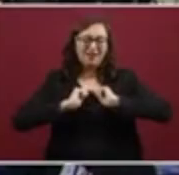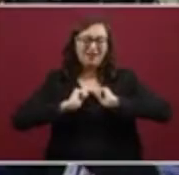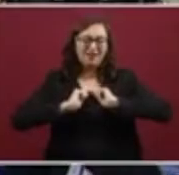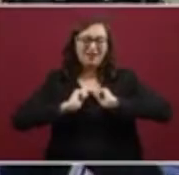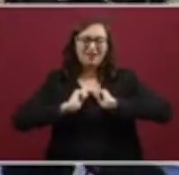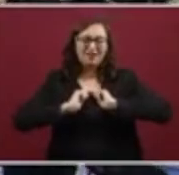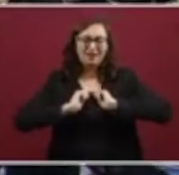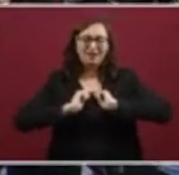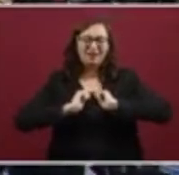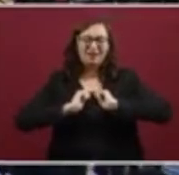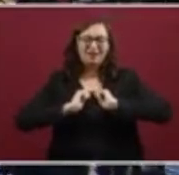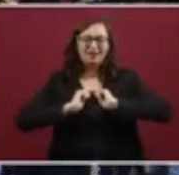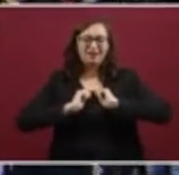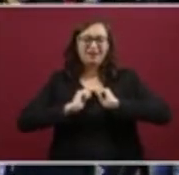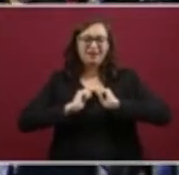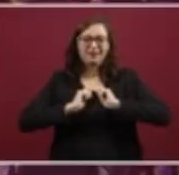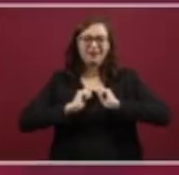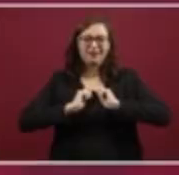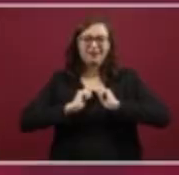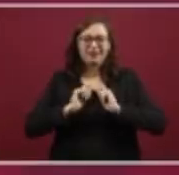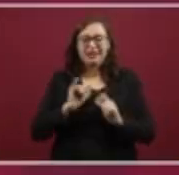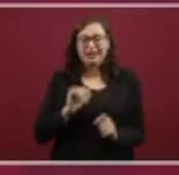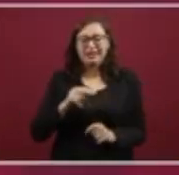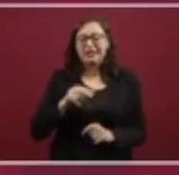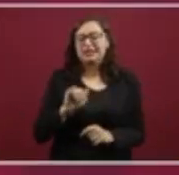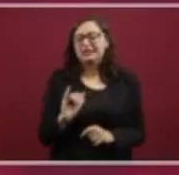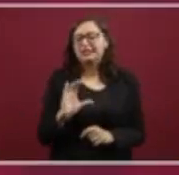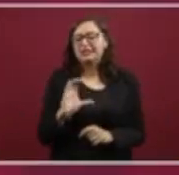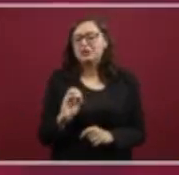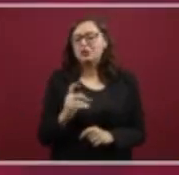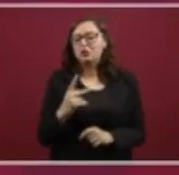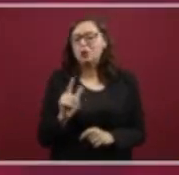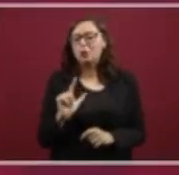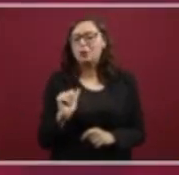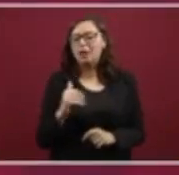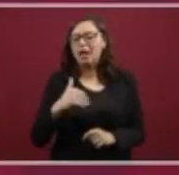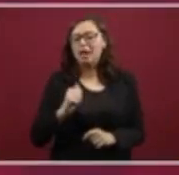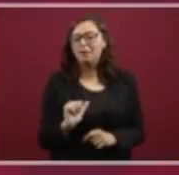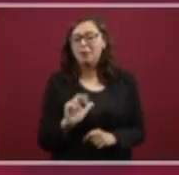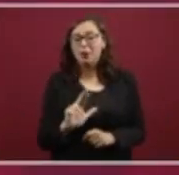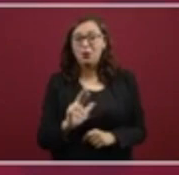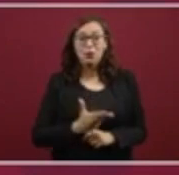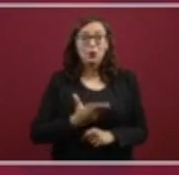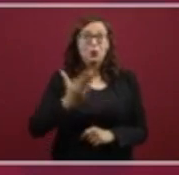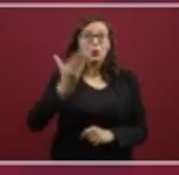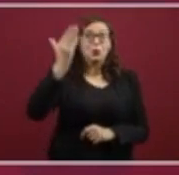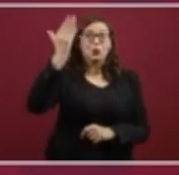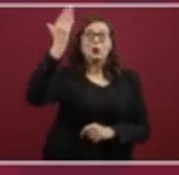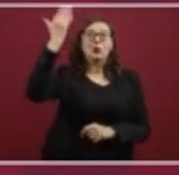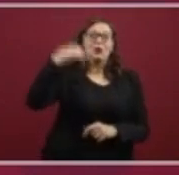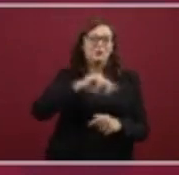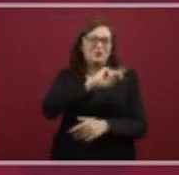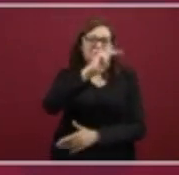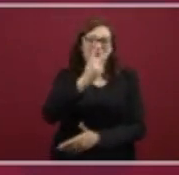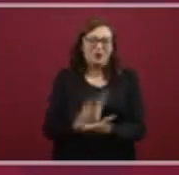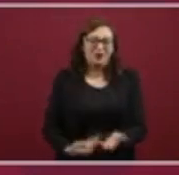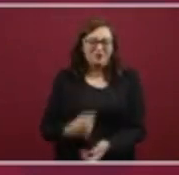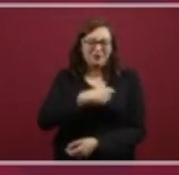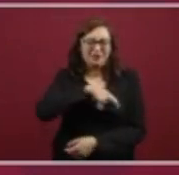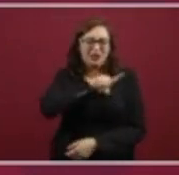de el INI Coplamar, me tocó a mí iniciar ese programa en